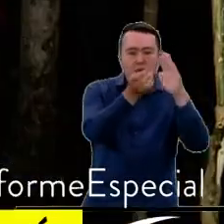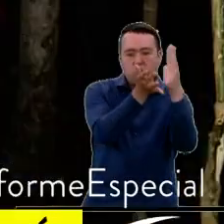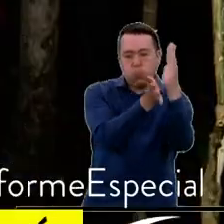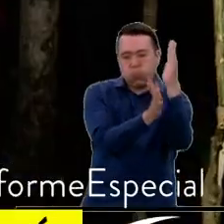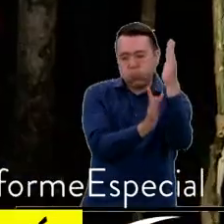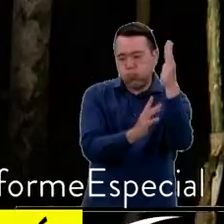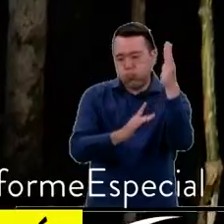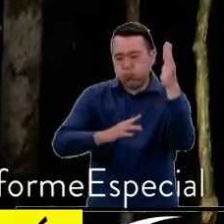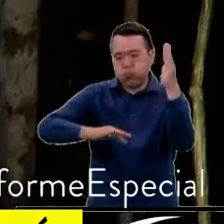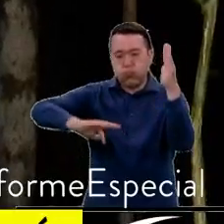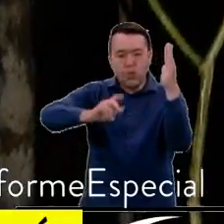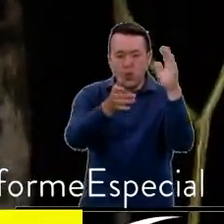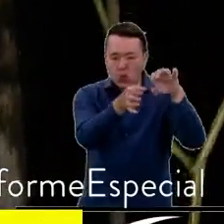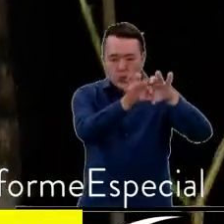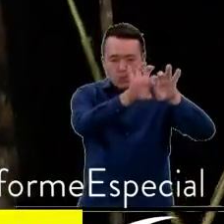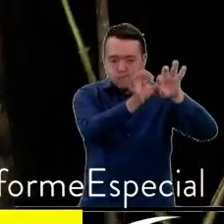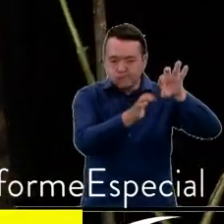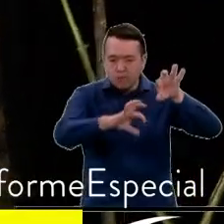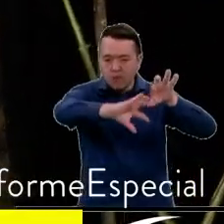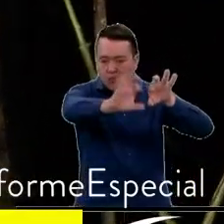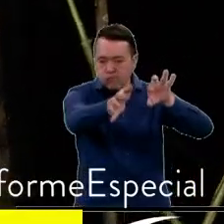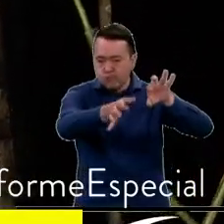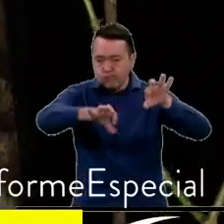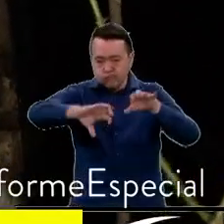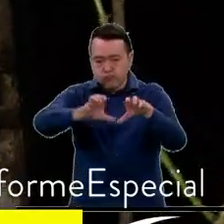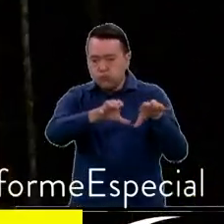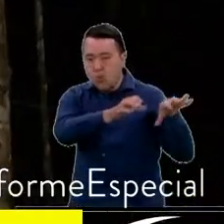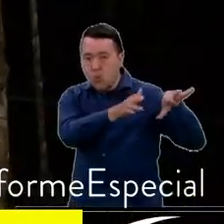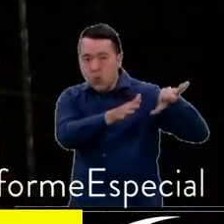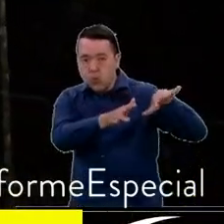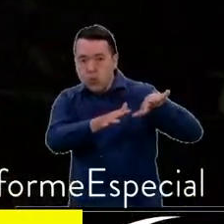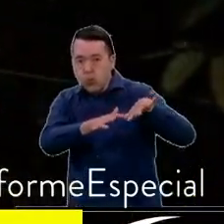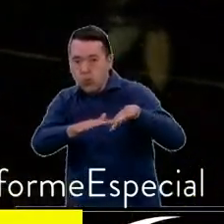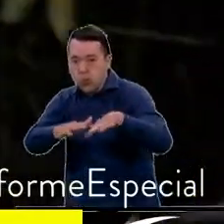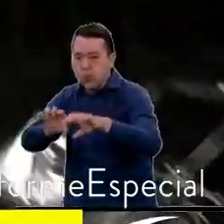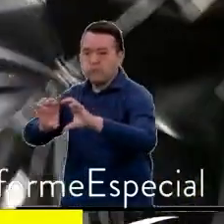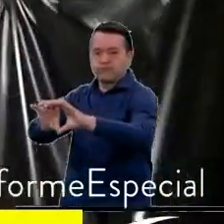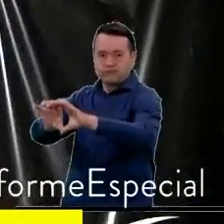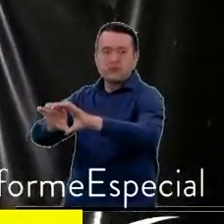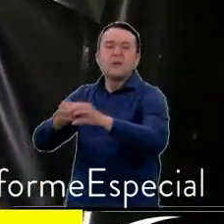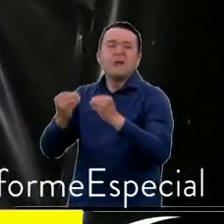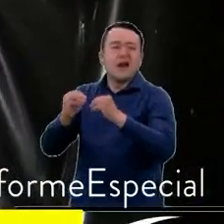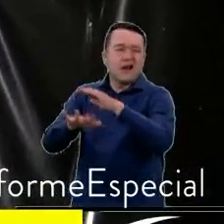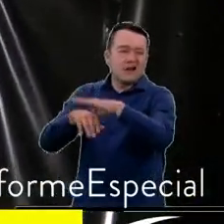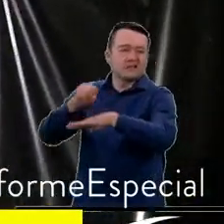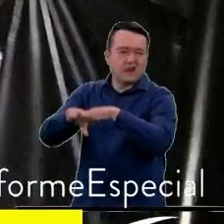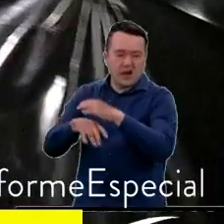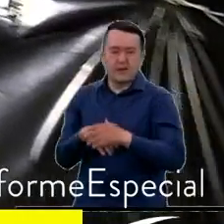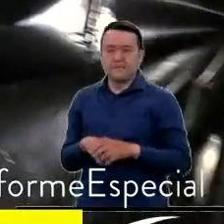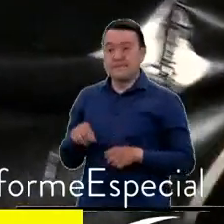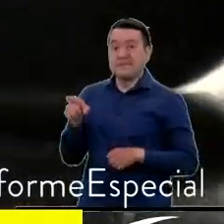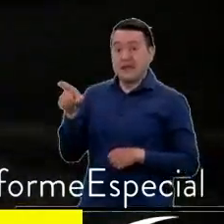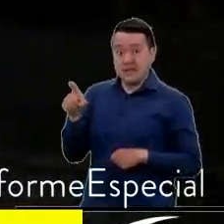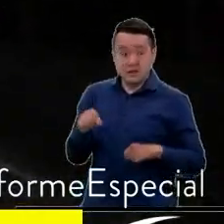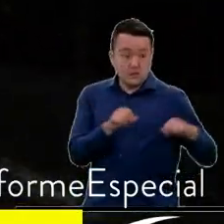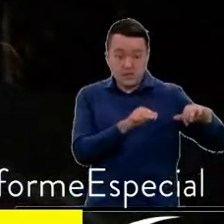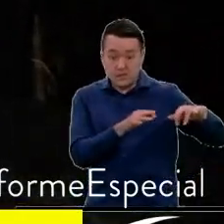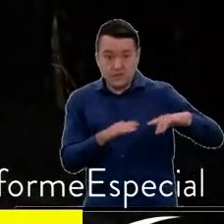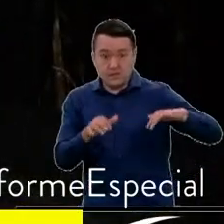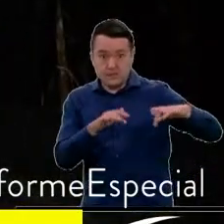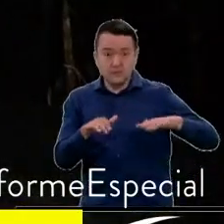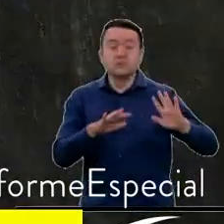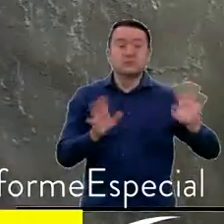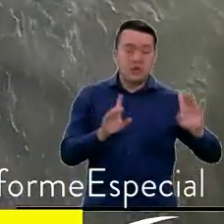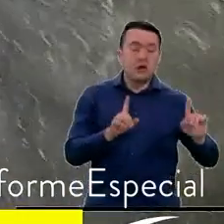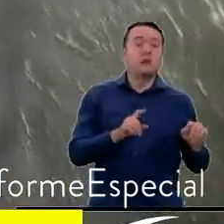gusano, los cuales se transportan a través de una tubería. Mientras termina el registro del lugar y el proceso judicial, y ante la dificultad experimentada